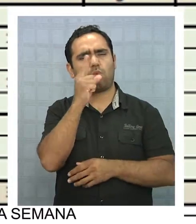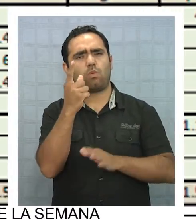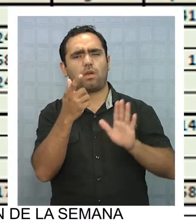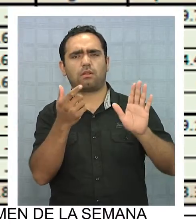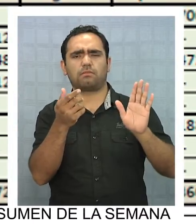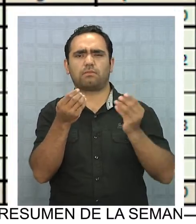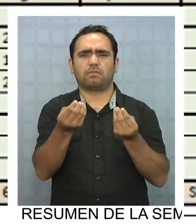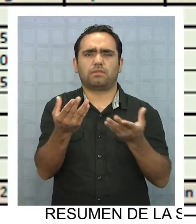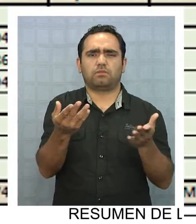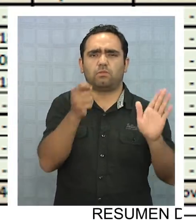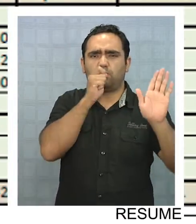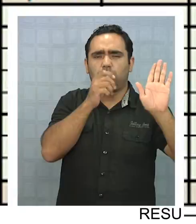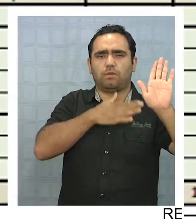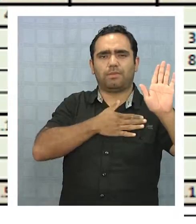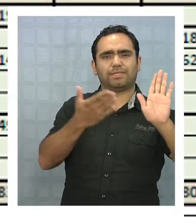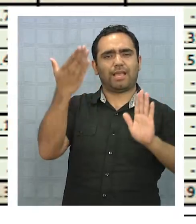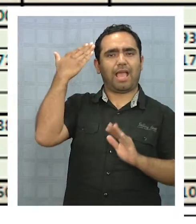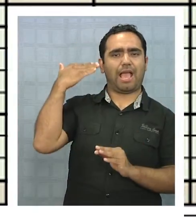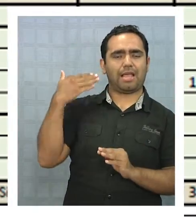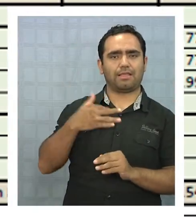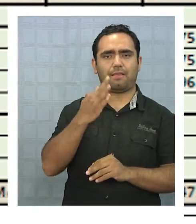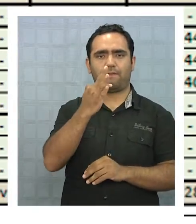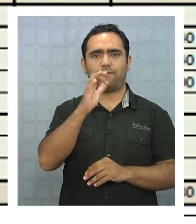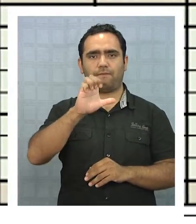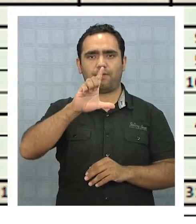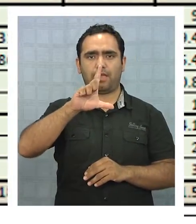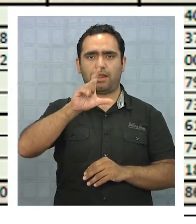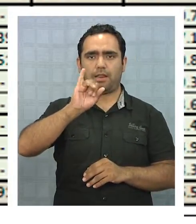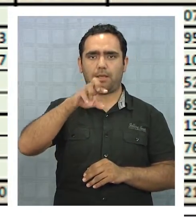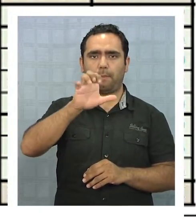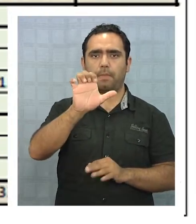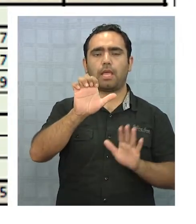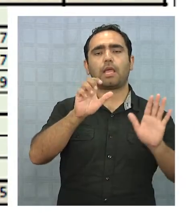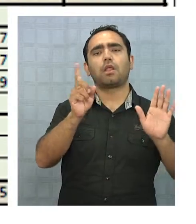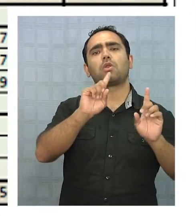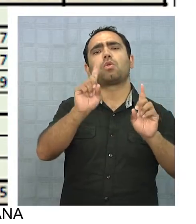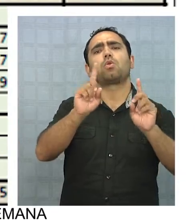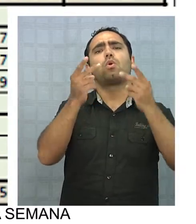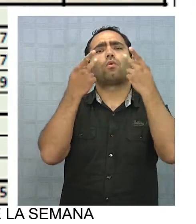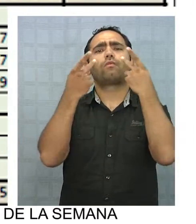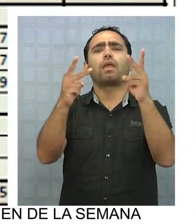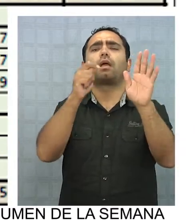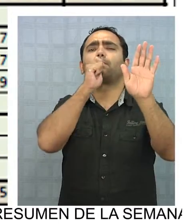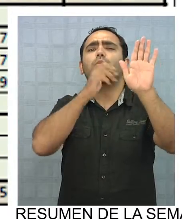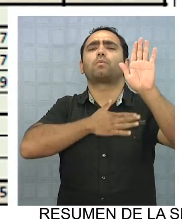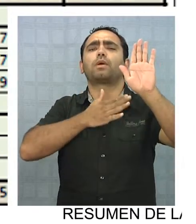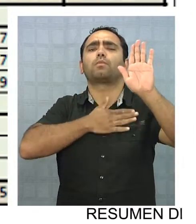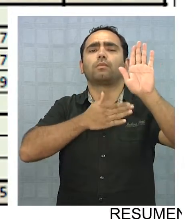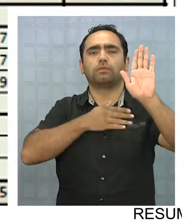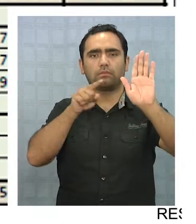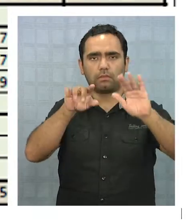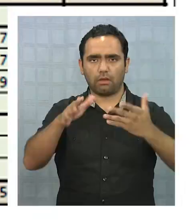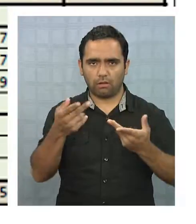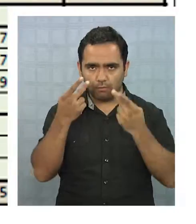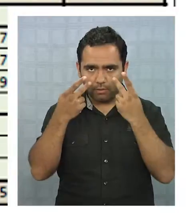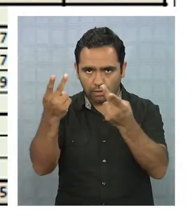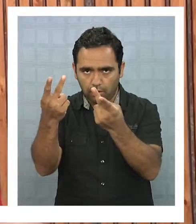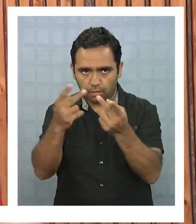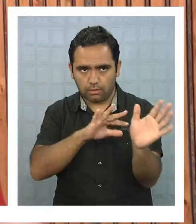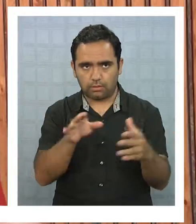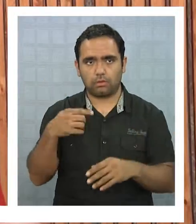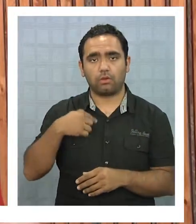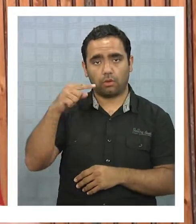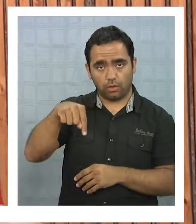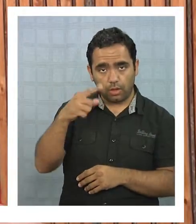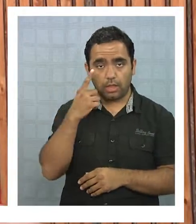campaña del concejal Felipe Arenas, en la cual se comprometía a no viajar durante su gestión? Y hoy día va a entrar gente